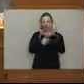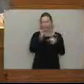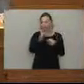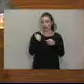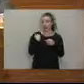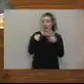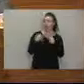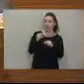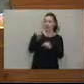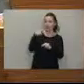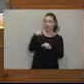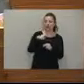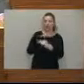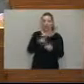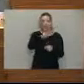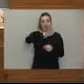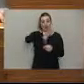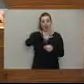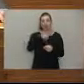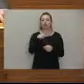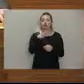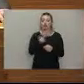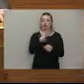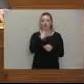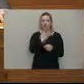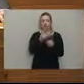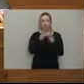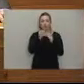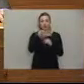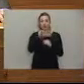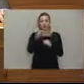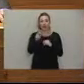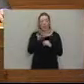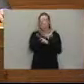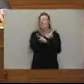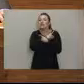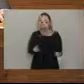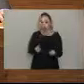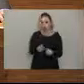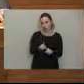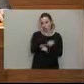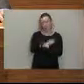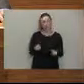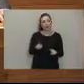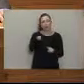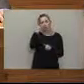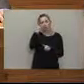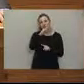presidente. Nosotros, como decía el portavoz de Izquierda Unida, tampoco damos por hecho que en Tenneco estén